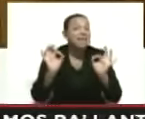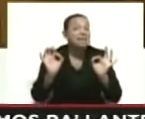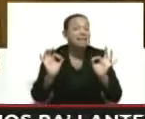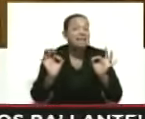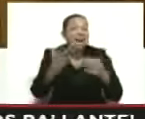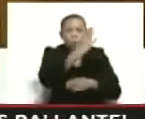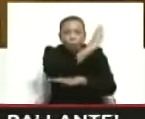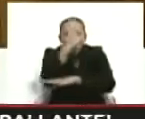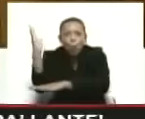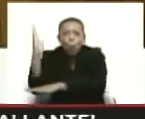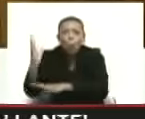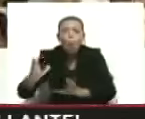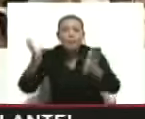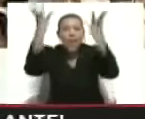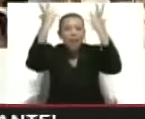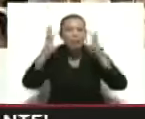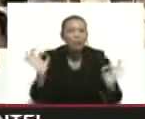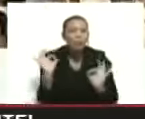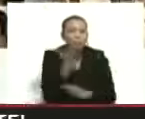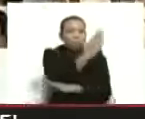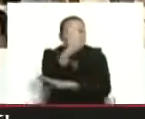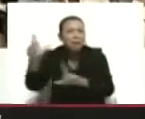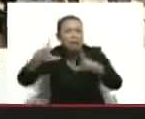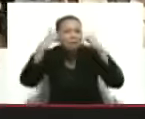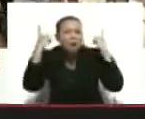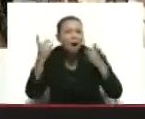tiburones queden campeones.